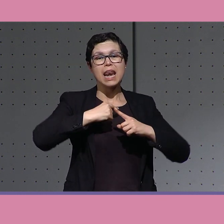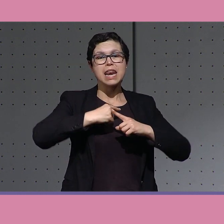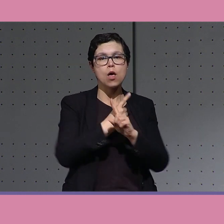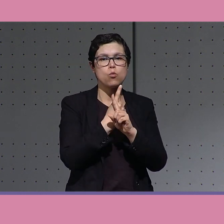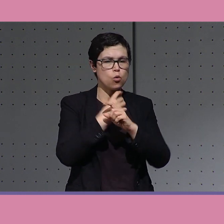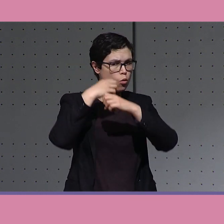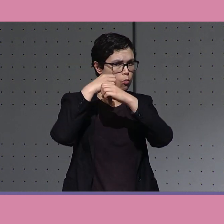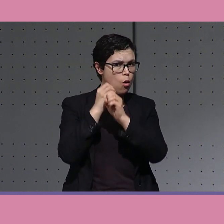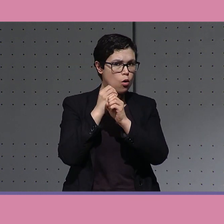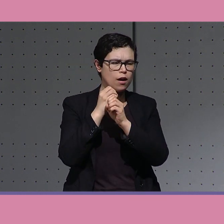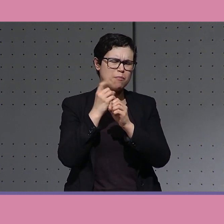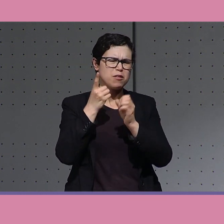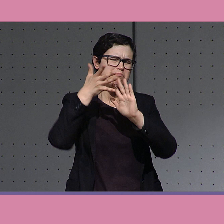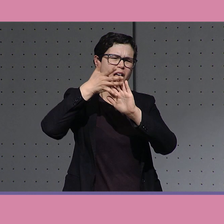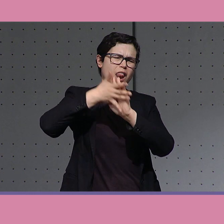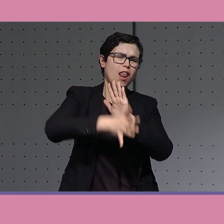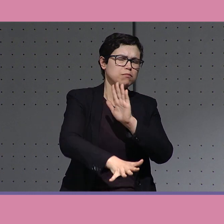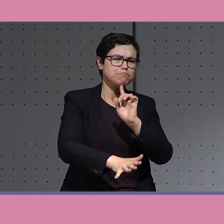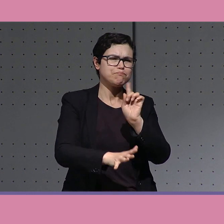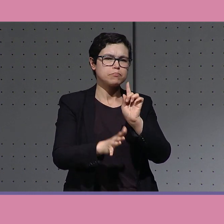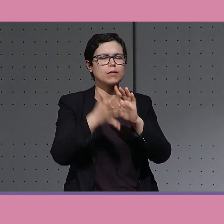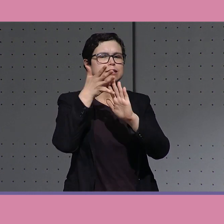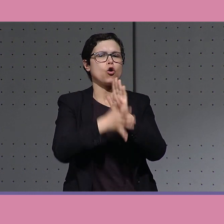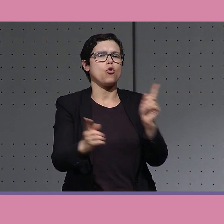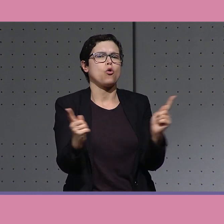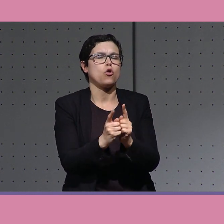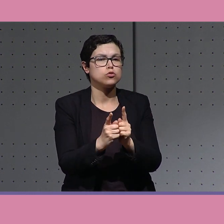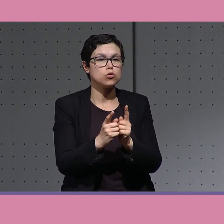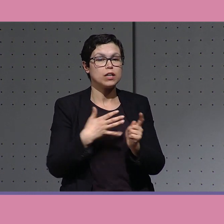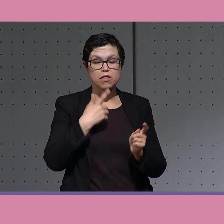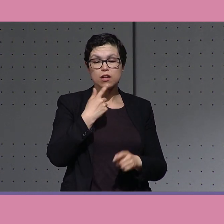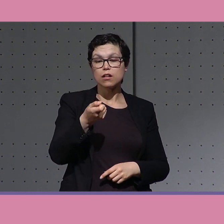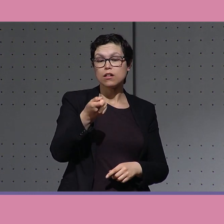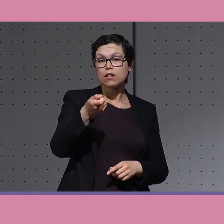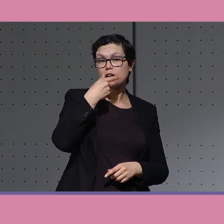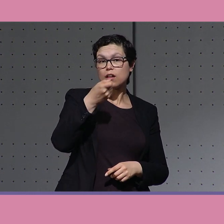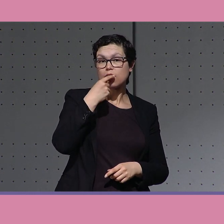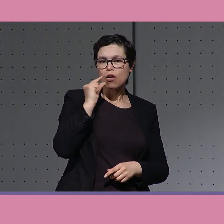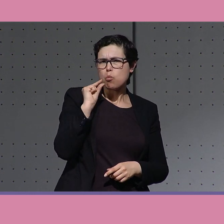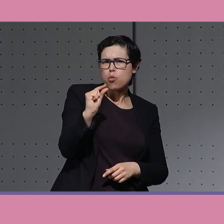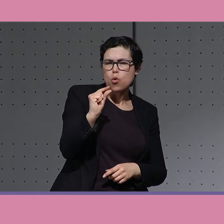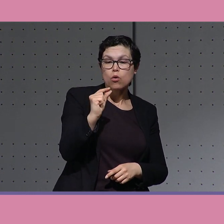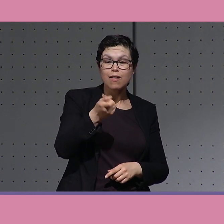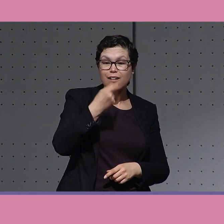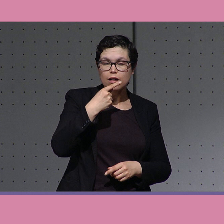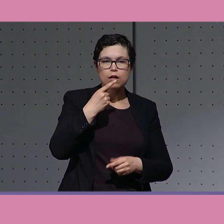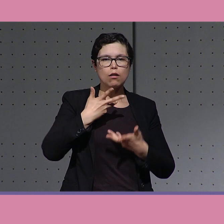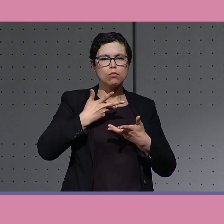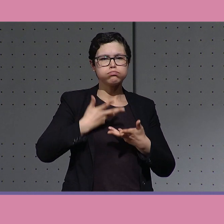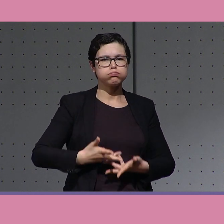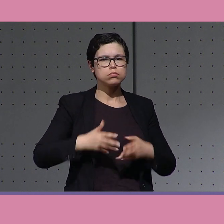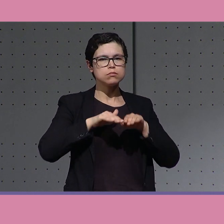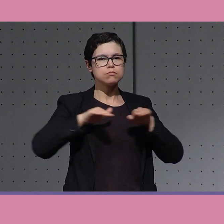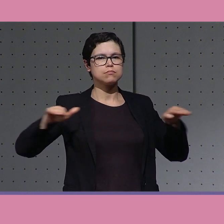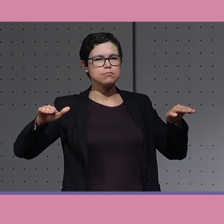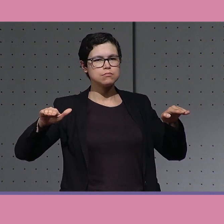es cuestión entrar aquí, pero existe explicación de por qué a veces dosis bajas de un estimulante mejoran los tics. Cuando hablamos